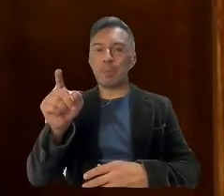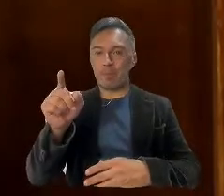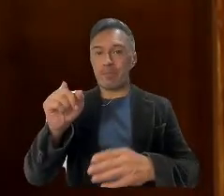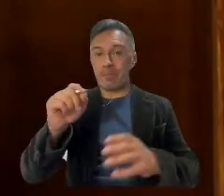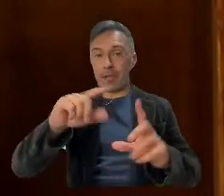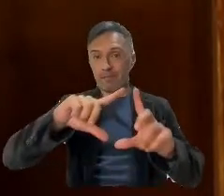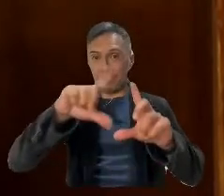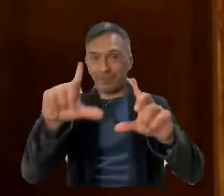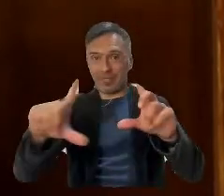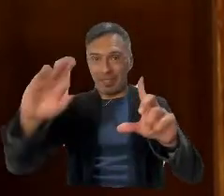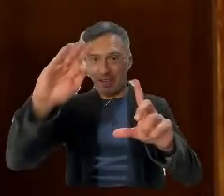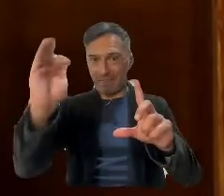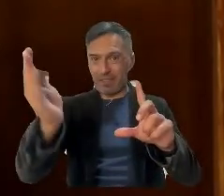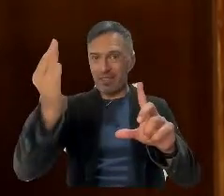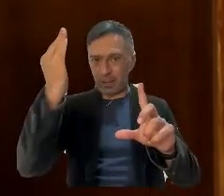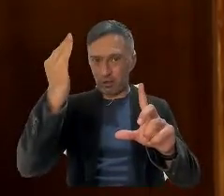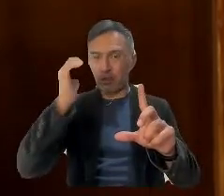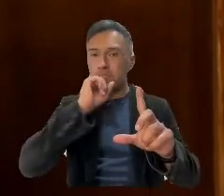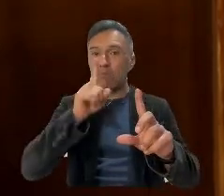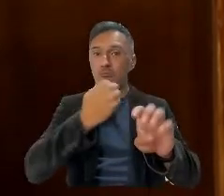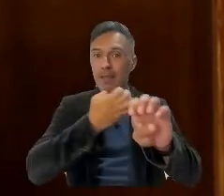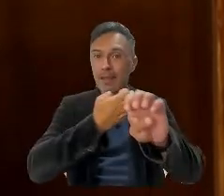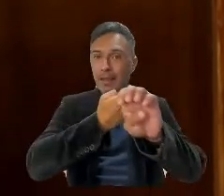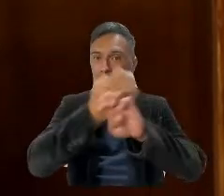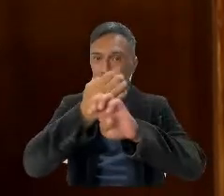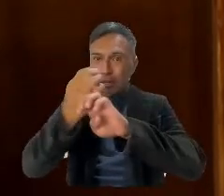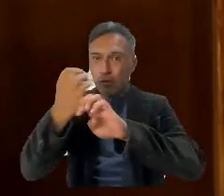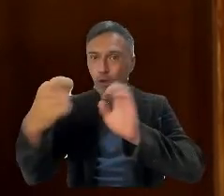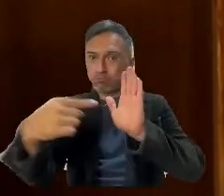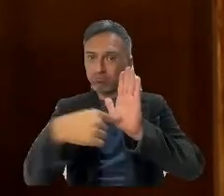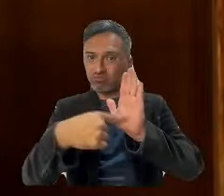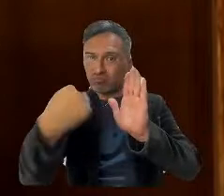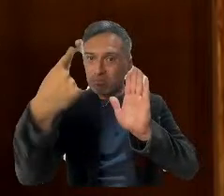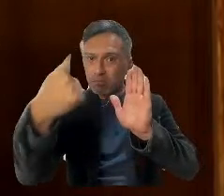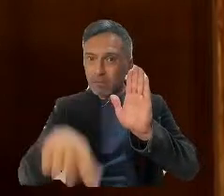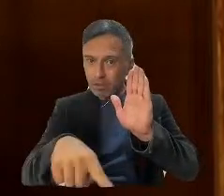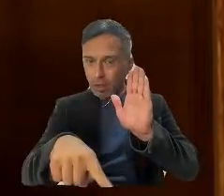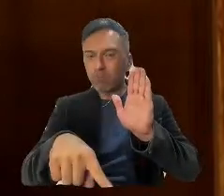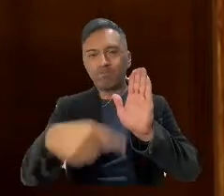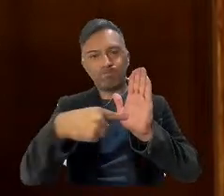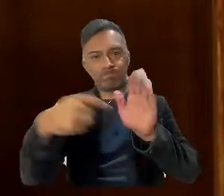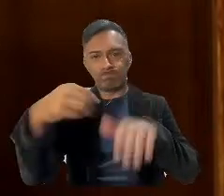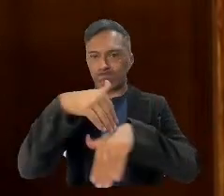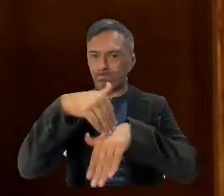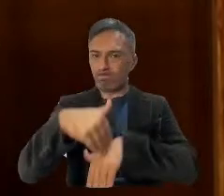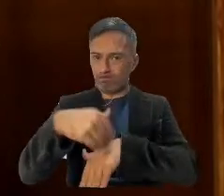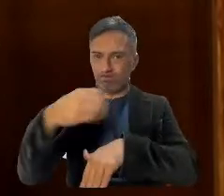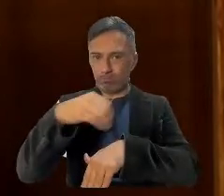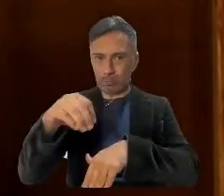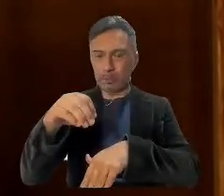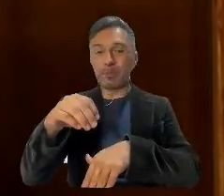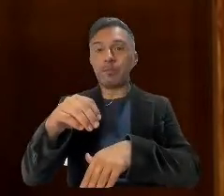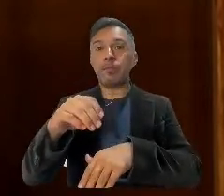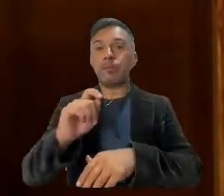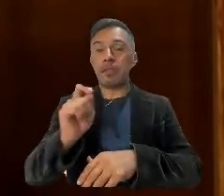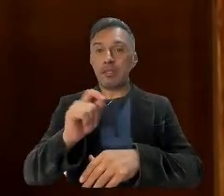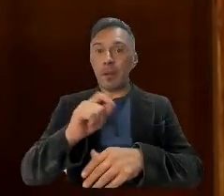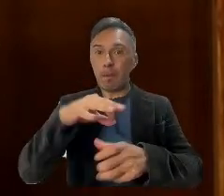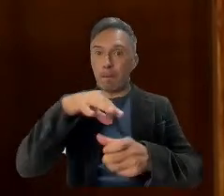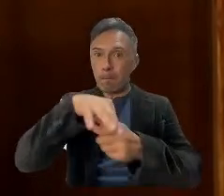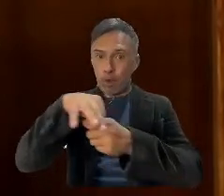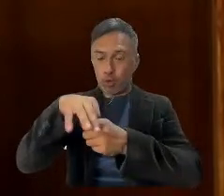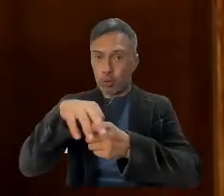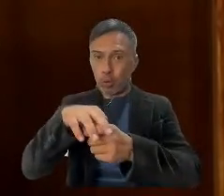Federación y de las entidades federativas cuando sean tomadas por mayoría de 4 votos.